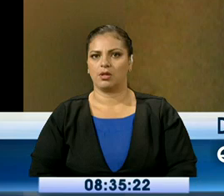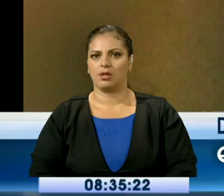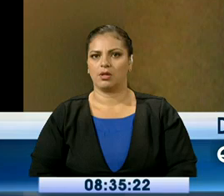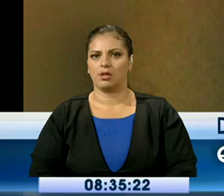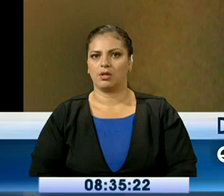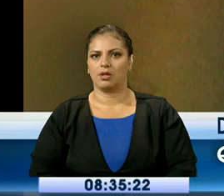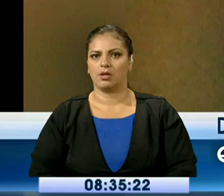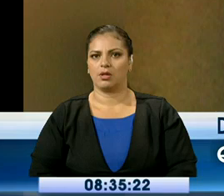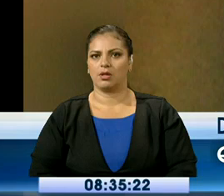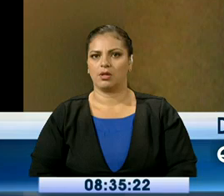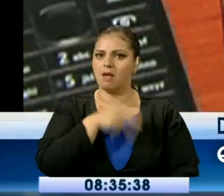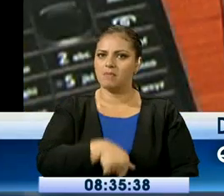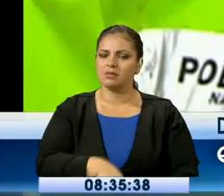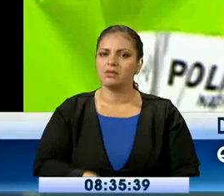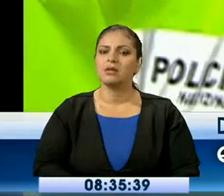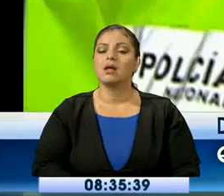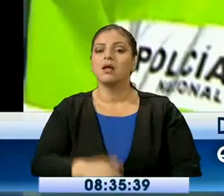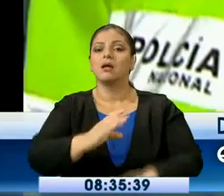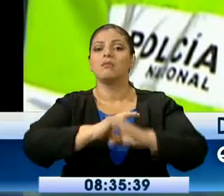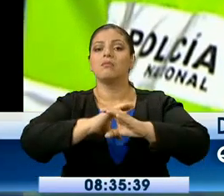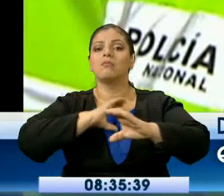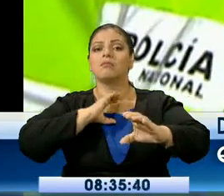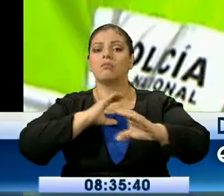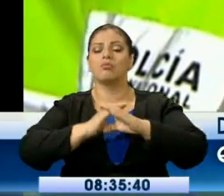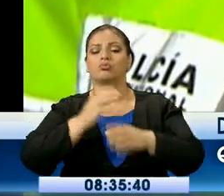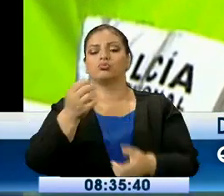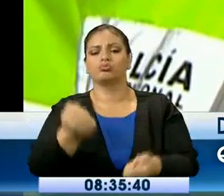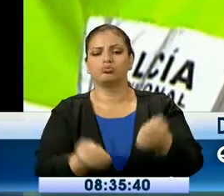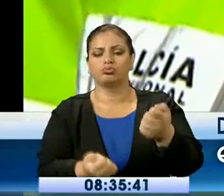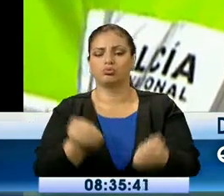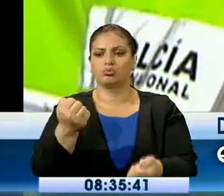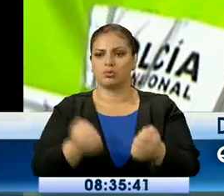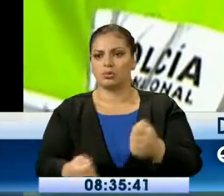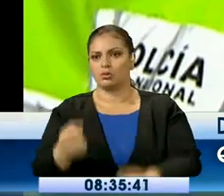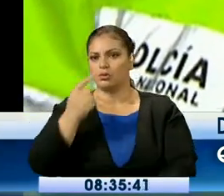daban $2 a $3 diarios, y los que son los dueños de máquinas,